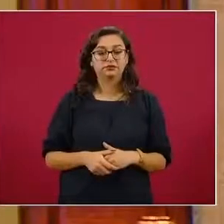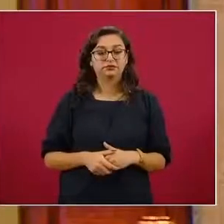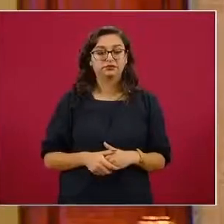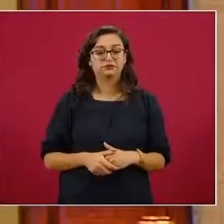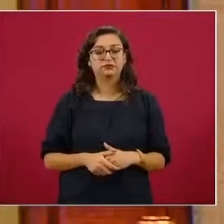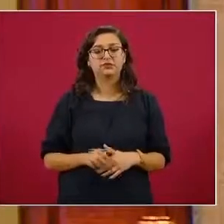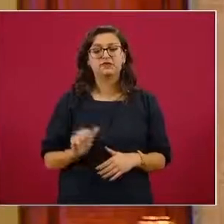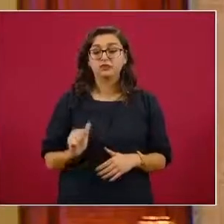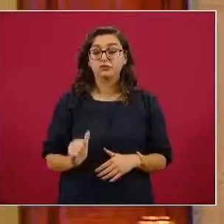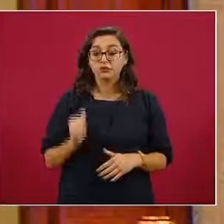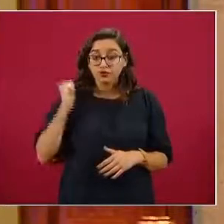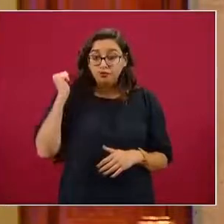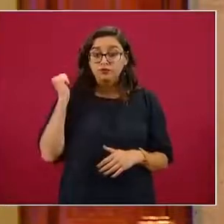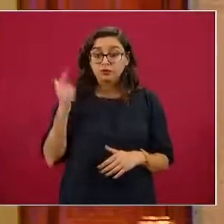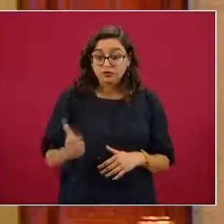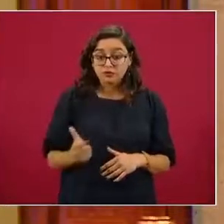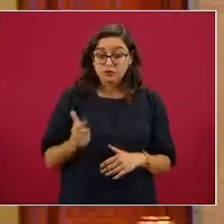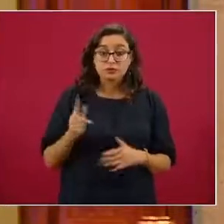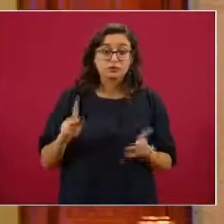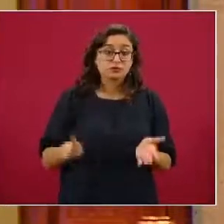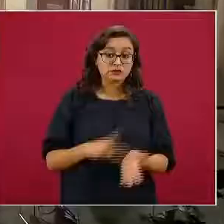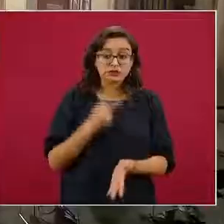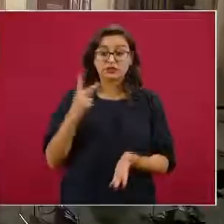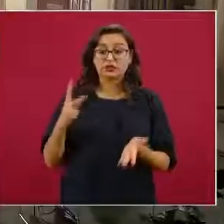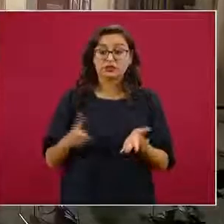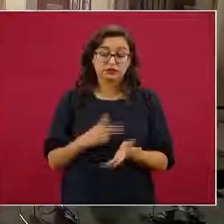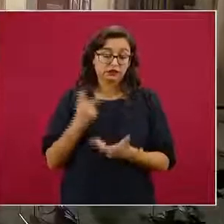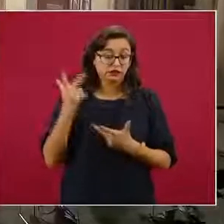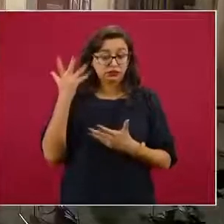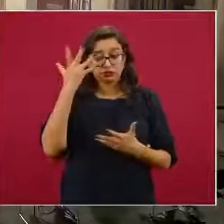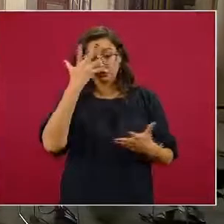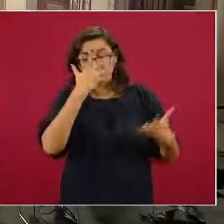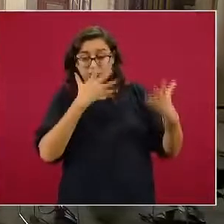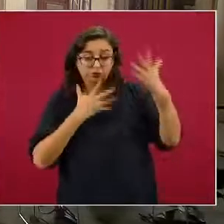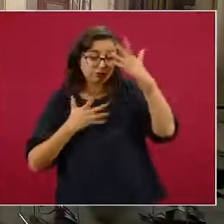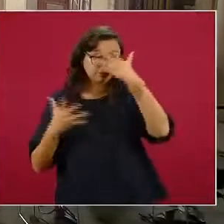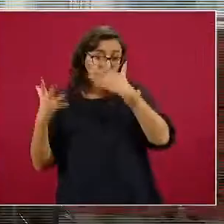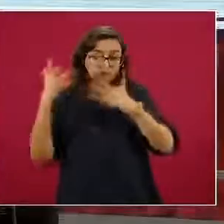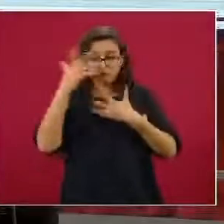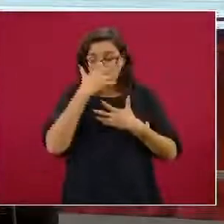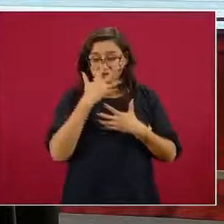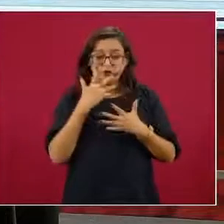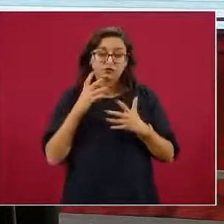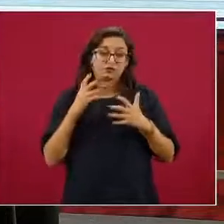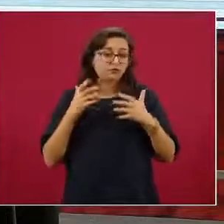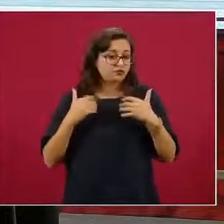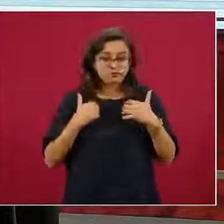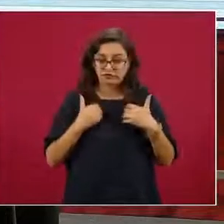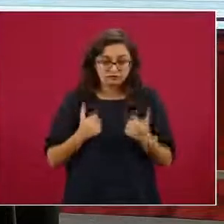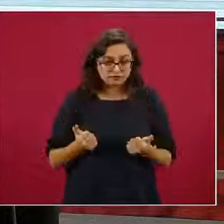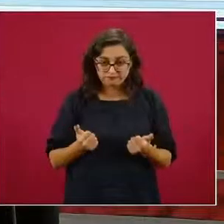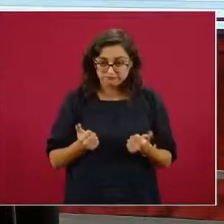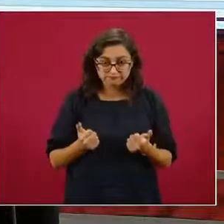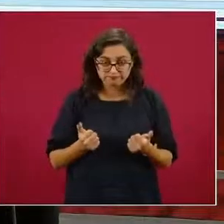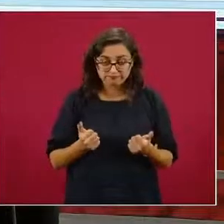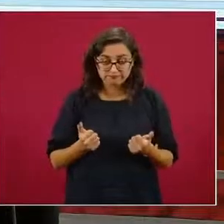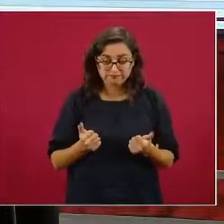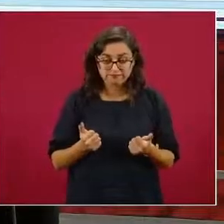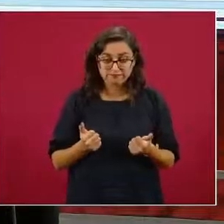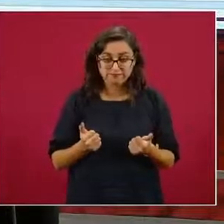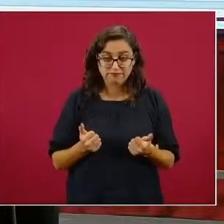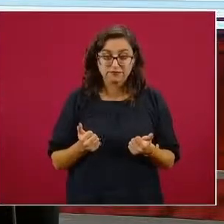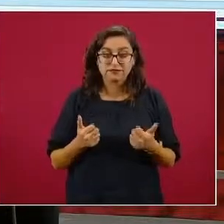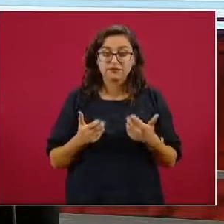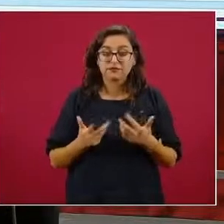Reiteramos algo que se ha prestado a o confusión o distorsión. La idea de que